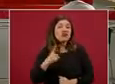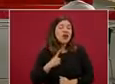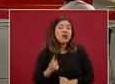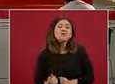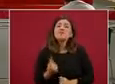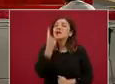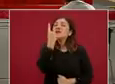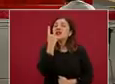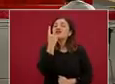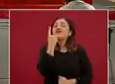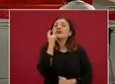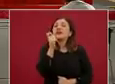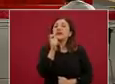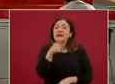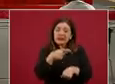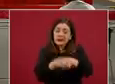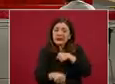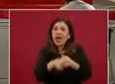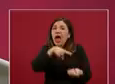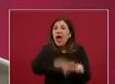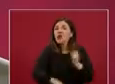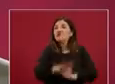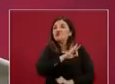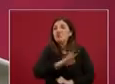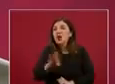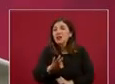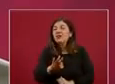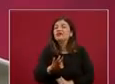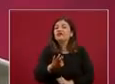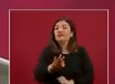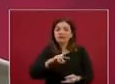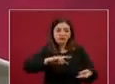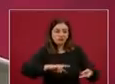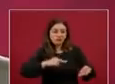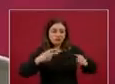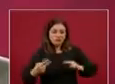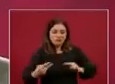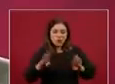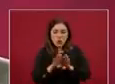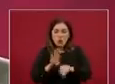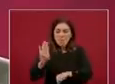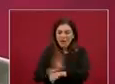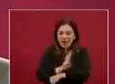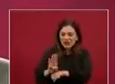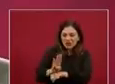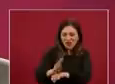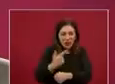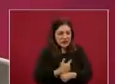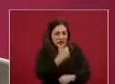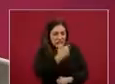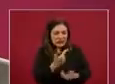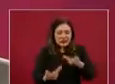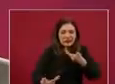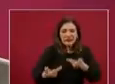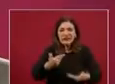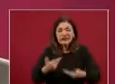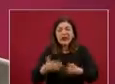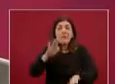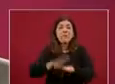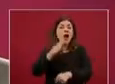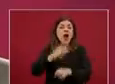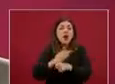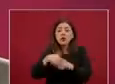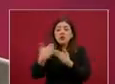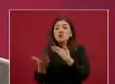ponderar el riesgo que eso puede implicar contra el beneficio y de manera particular considerando que estamos